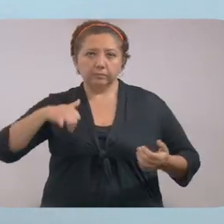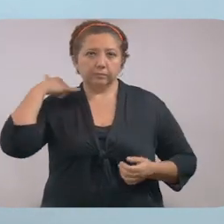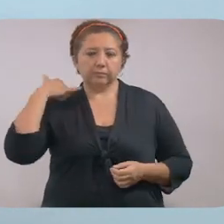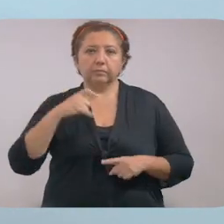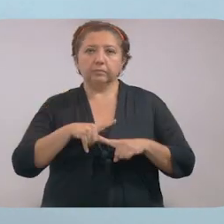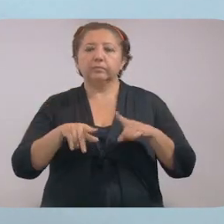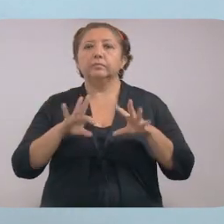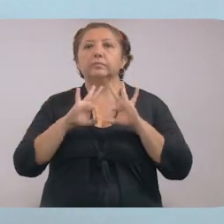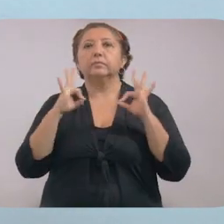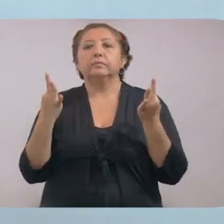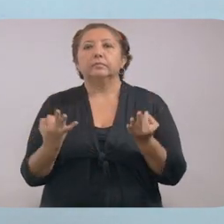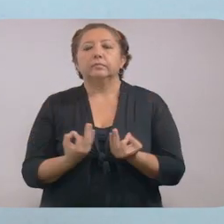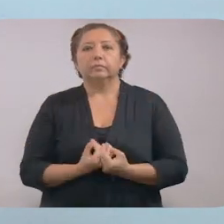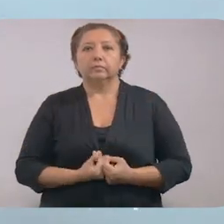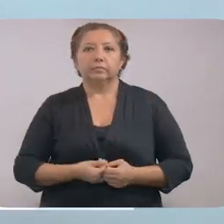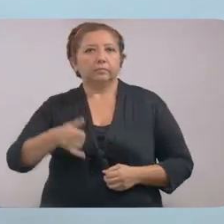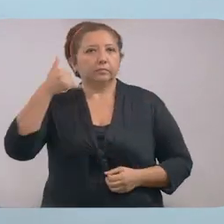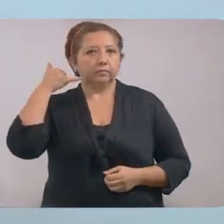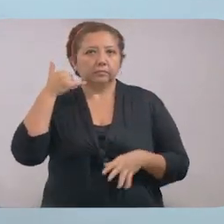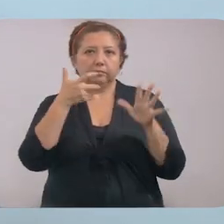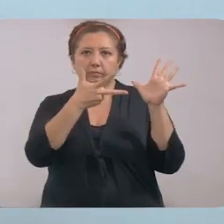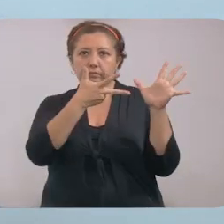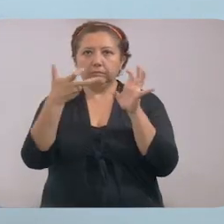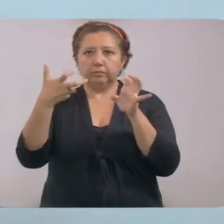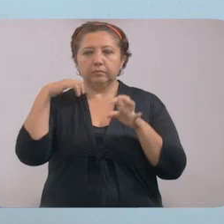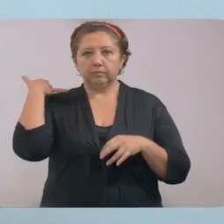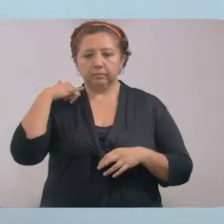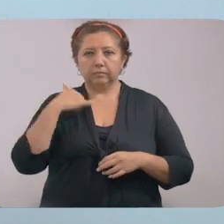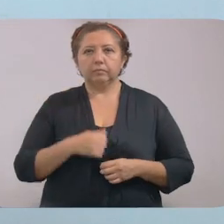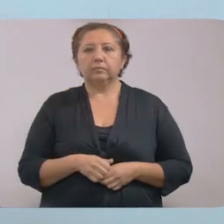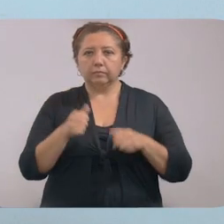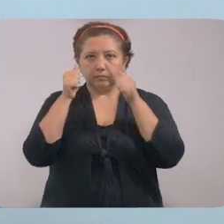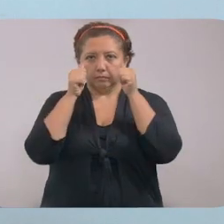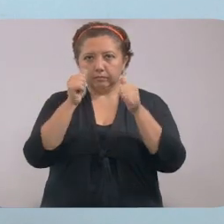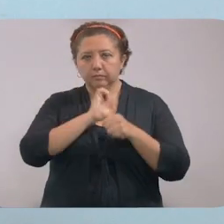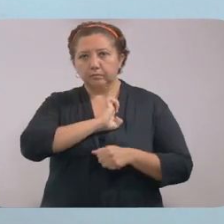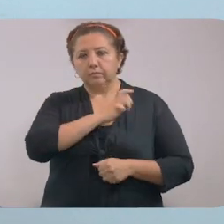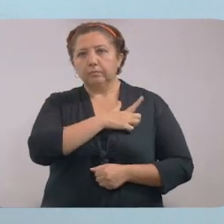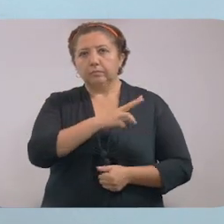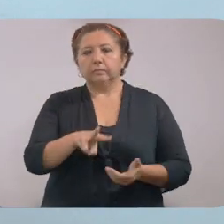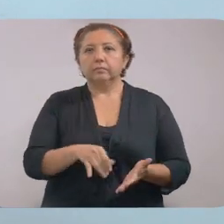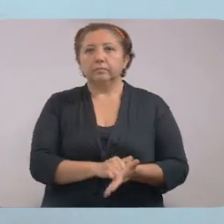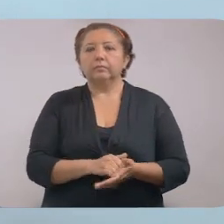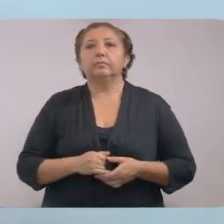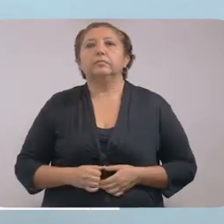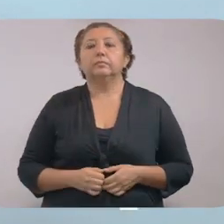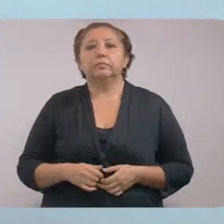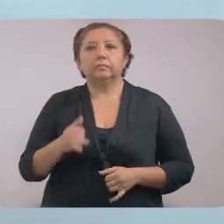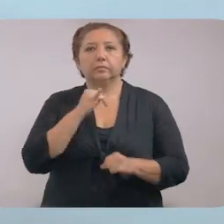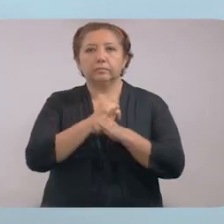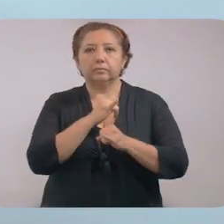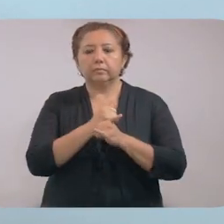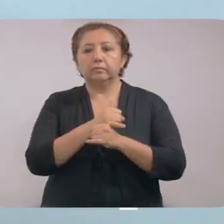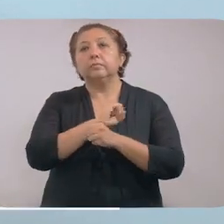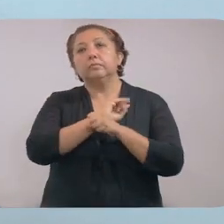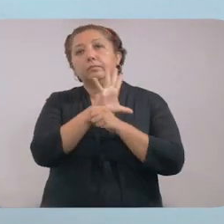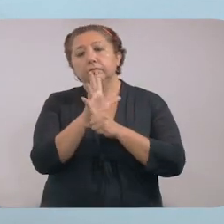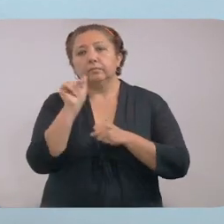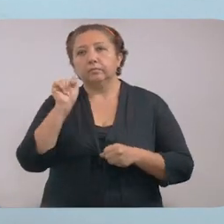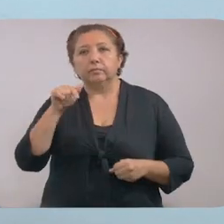los yucatecos diversos canales. La línea telefónica 800 Yucatán atiende en español y en maya. La página de